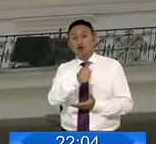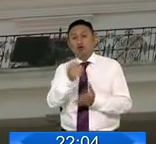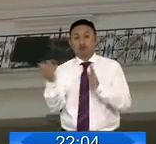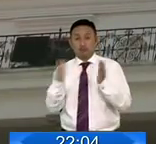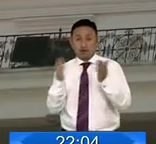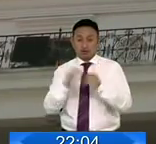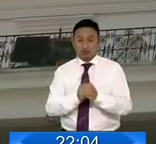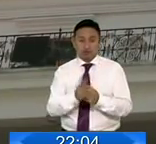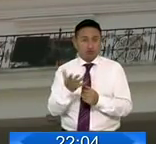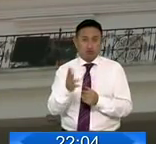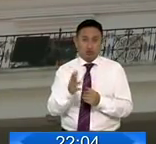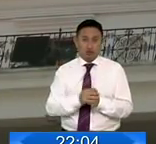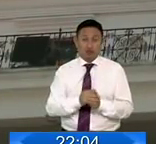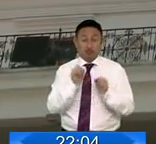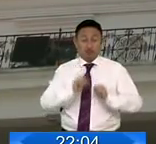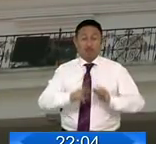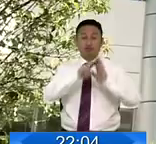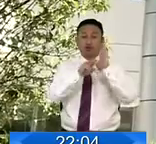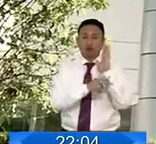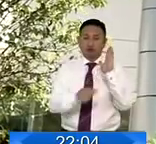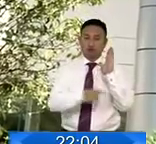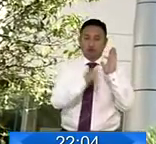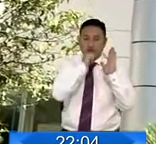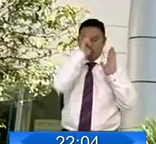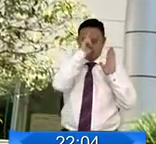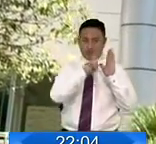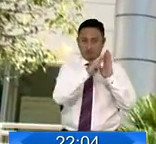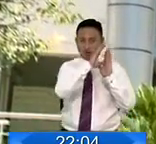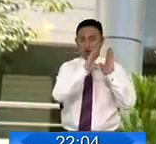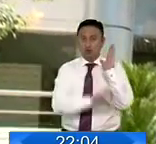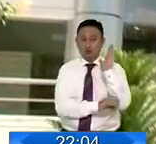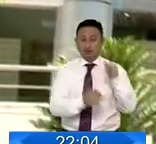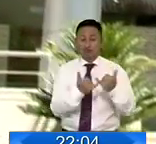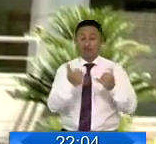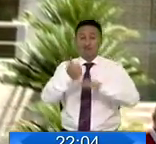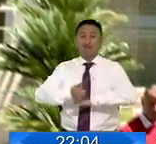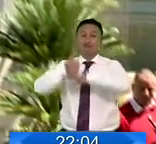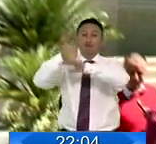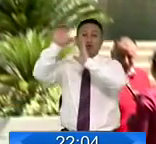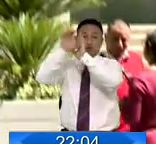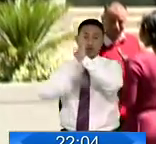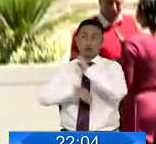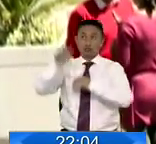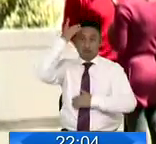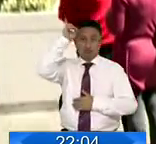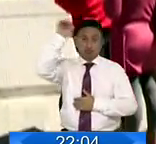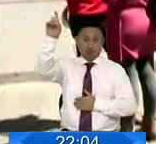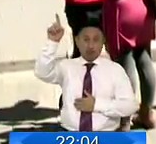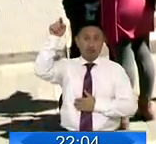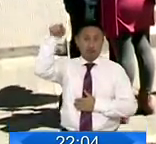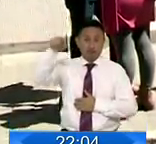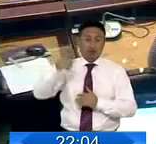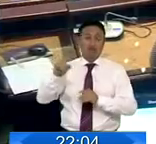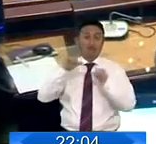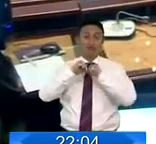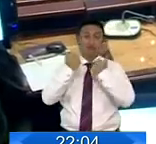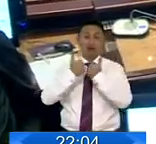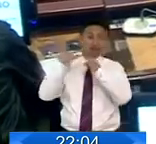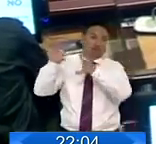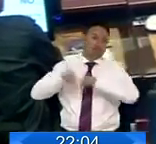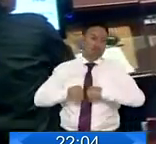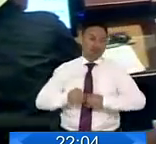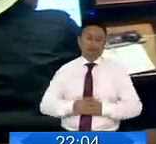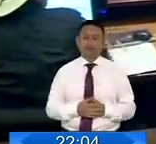la norma integralmente como inconstitucional y deja en manos de la Corte Constitucional un pronunciamiento que deberá ser acogido por la Asamblea.